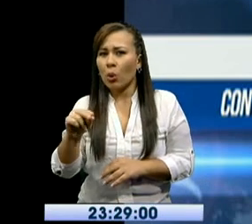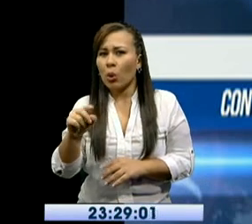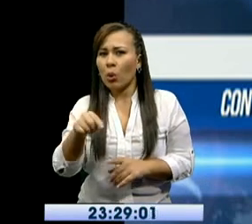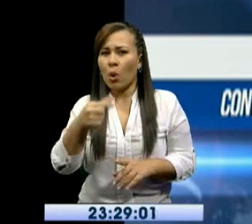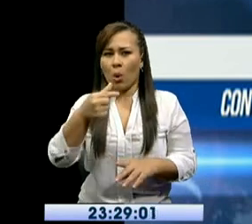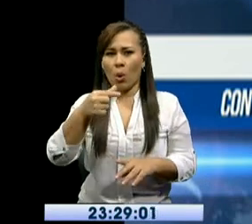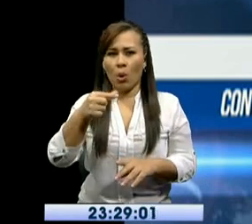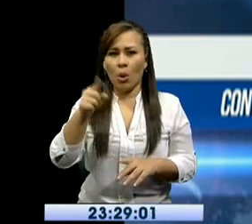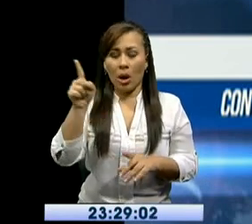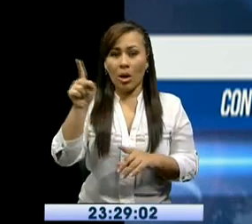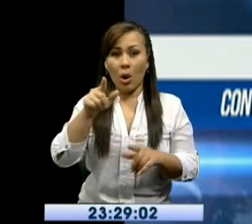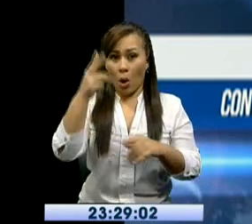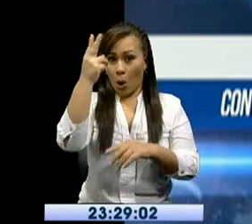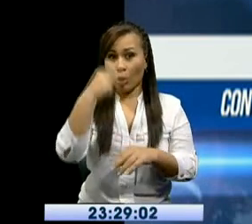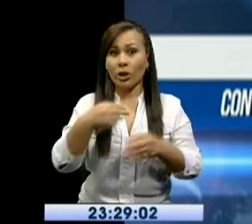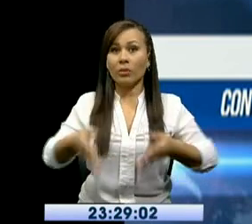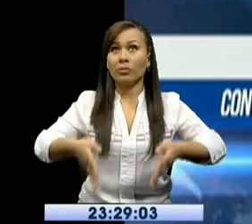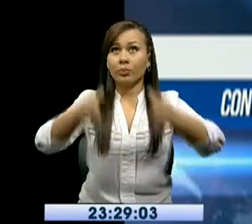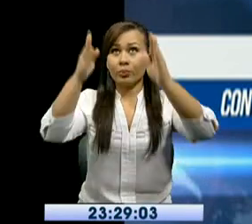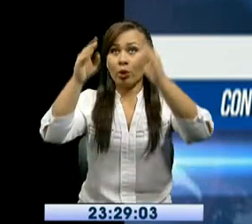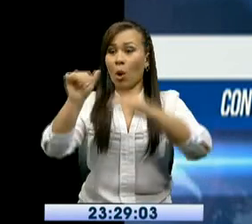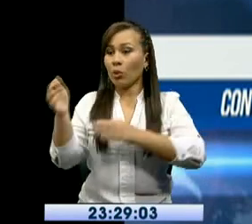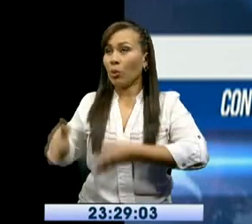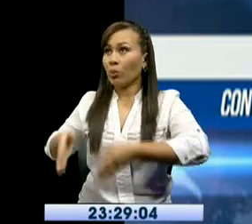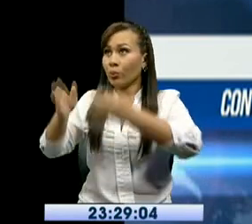cualquier otra edificación?